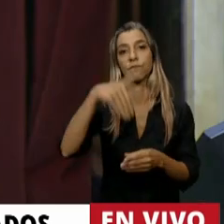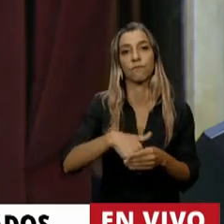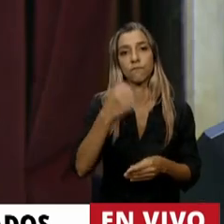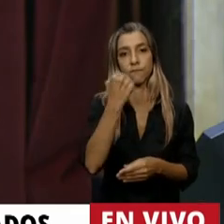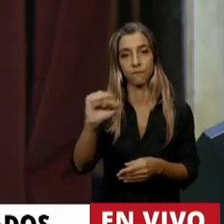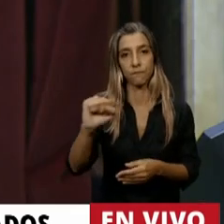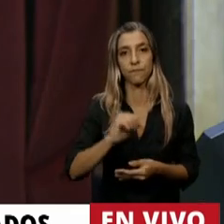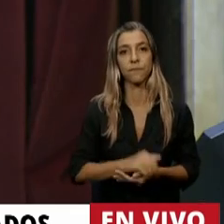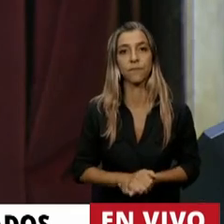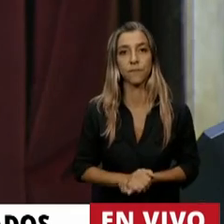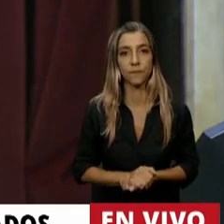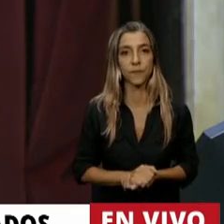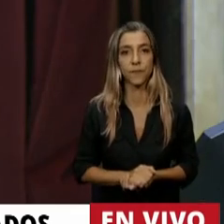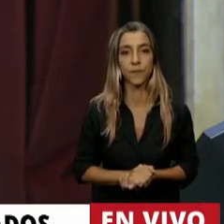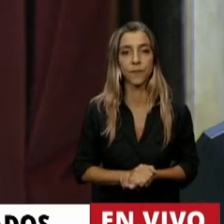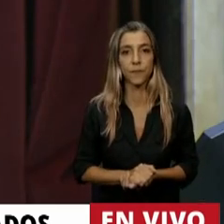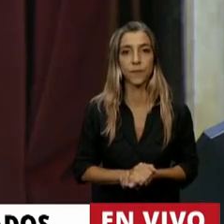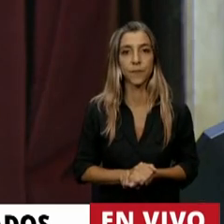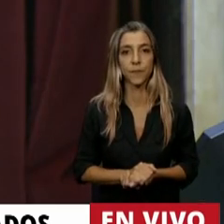Ausente a la hora de votar.